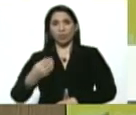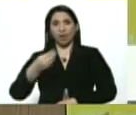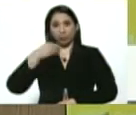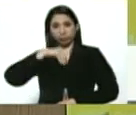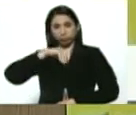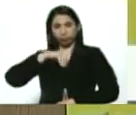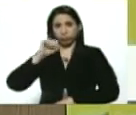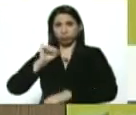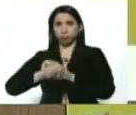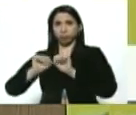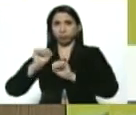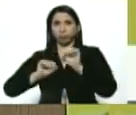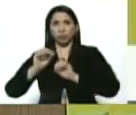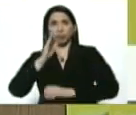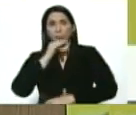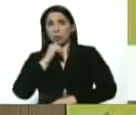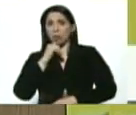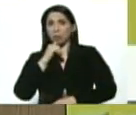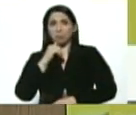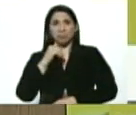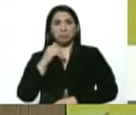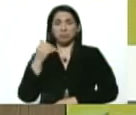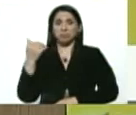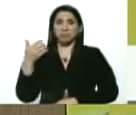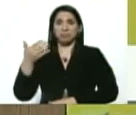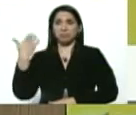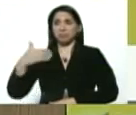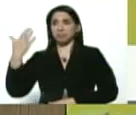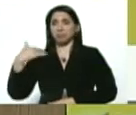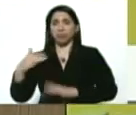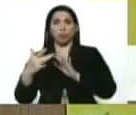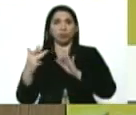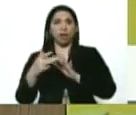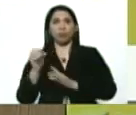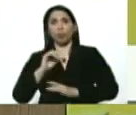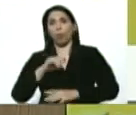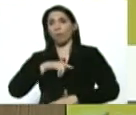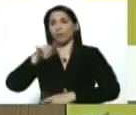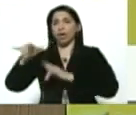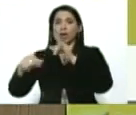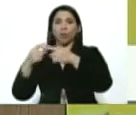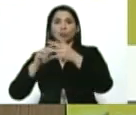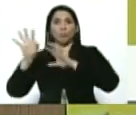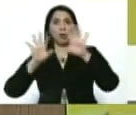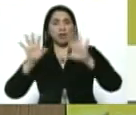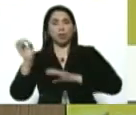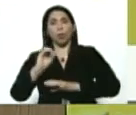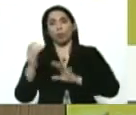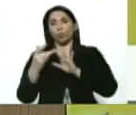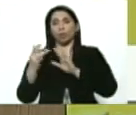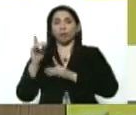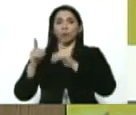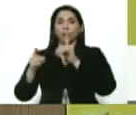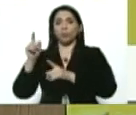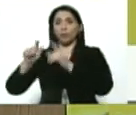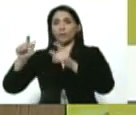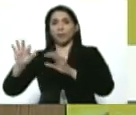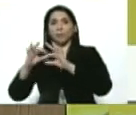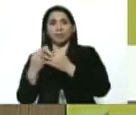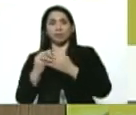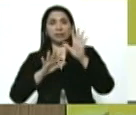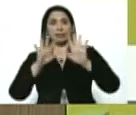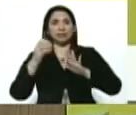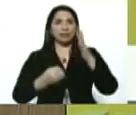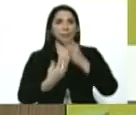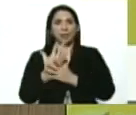no tenía antecedentes de viaje al exterior o contacto con algún paciente de kobe 19 consultó el 15 de